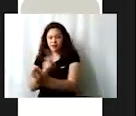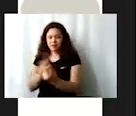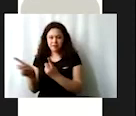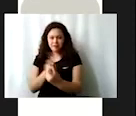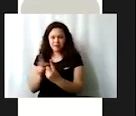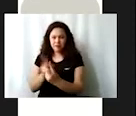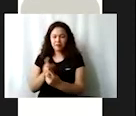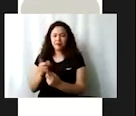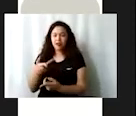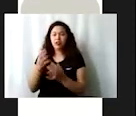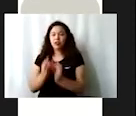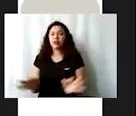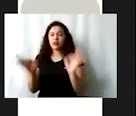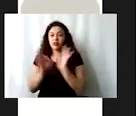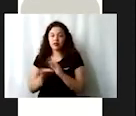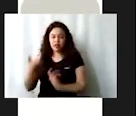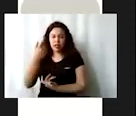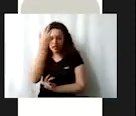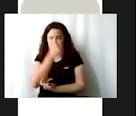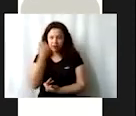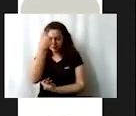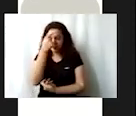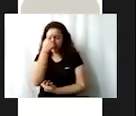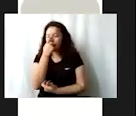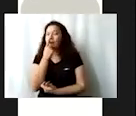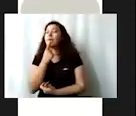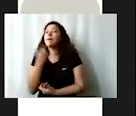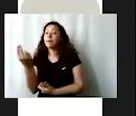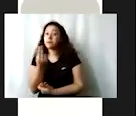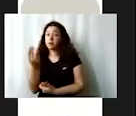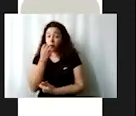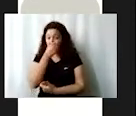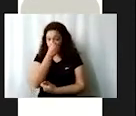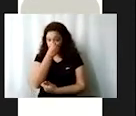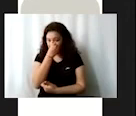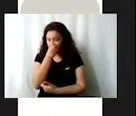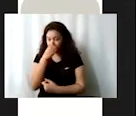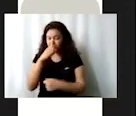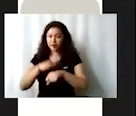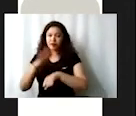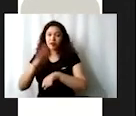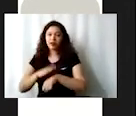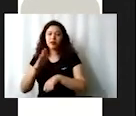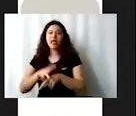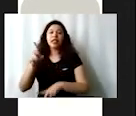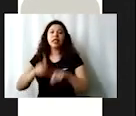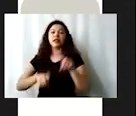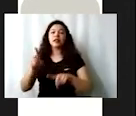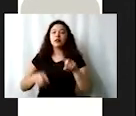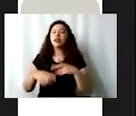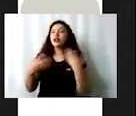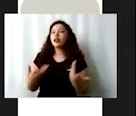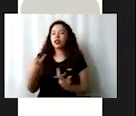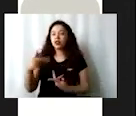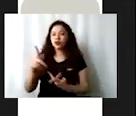que ustedes consideren, ¿no? En este perfil, si es necesario, sobre todo dependiendo del